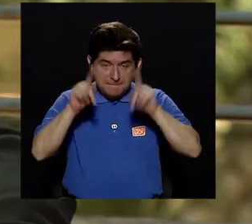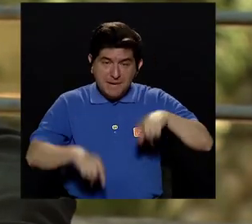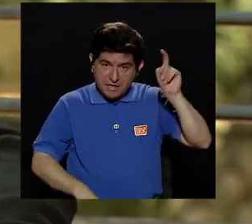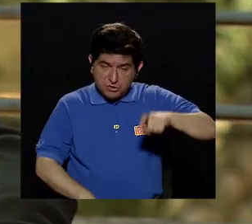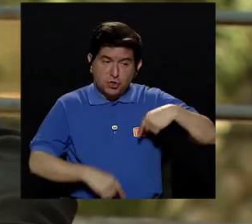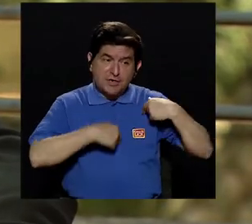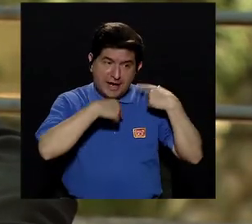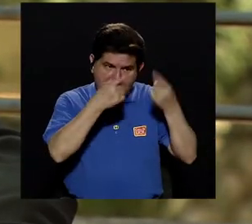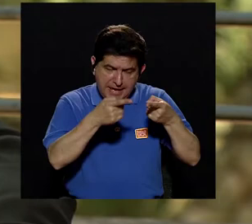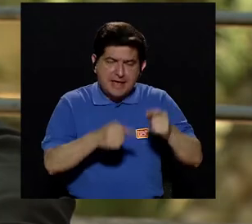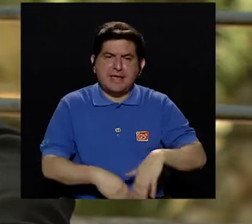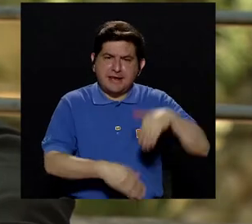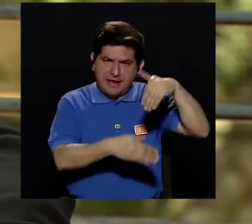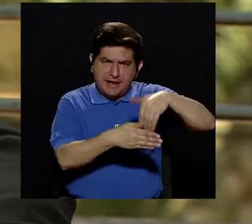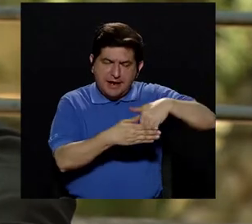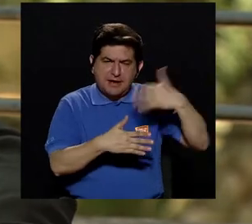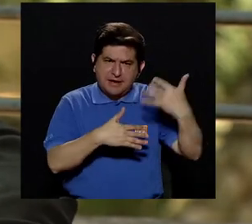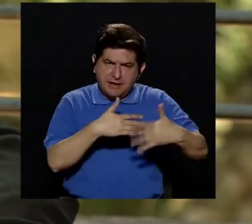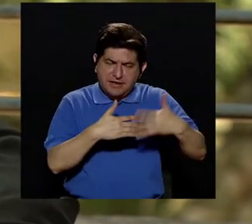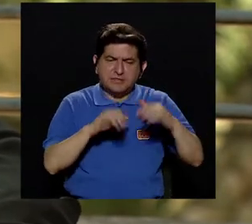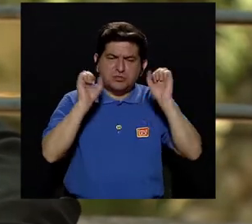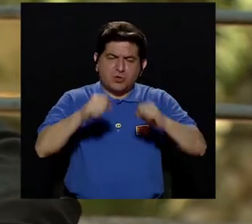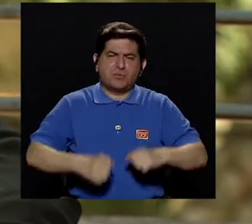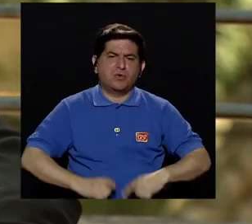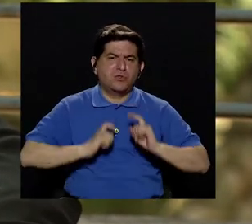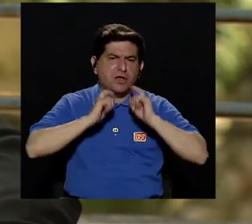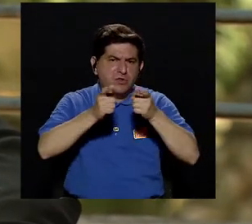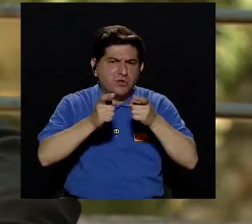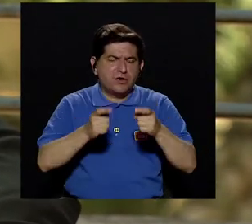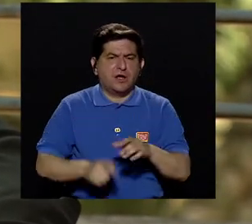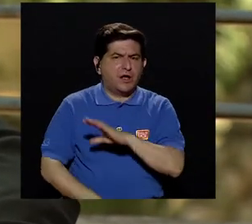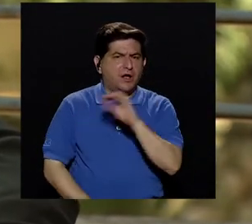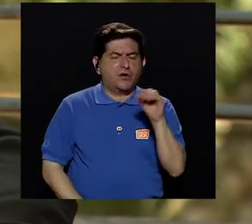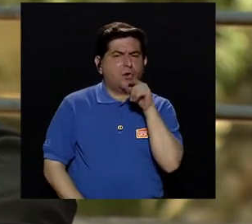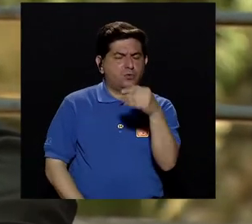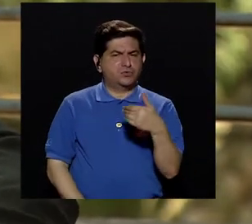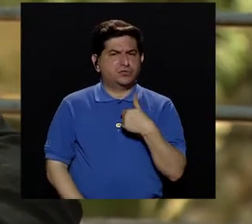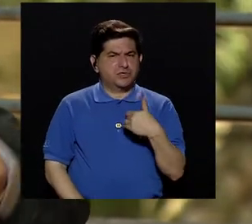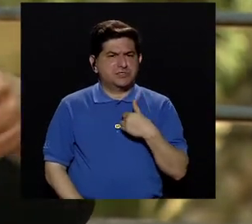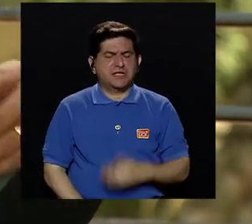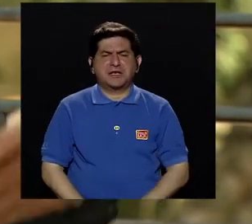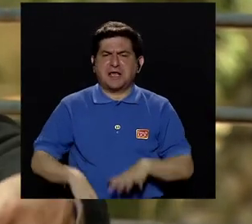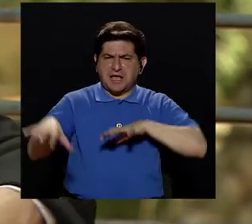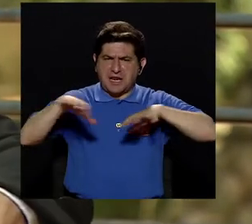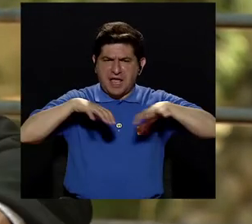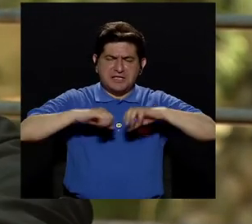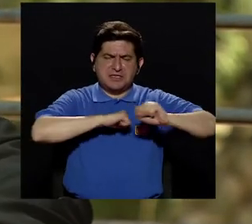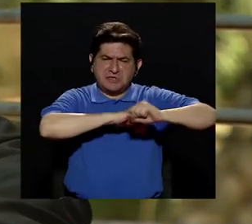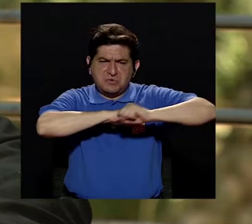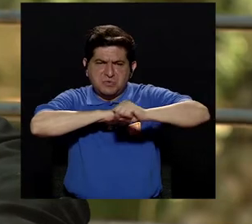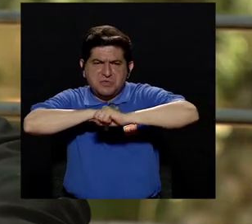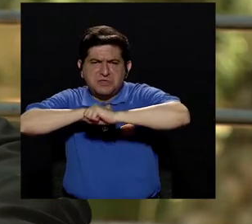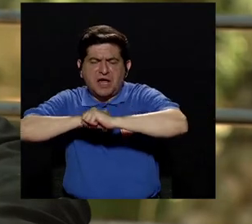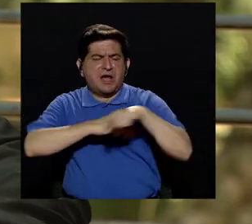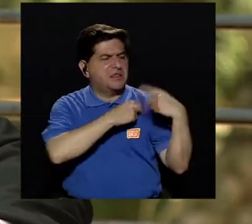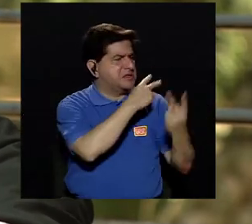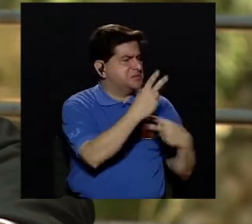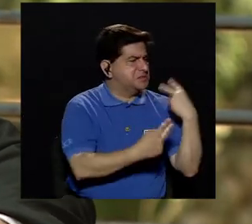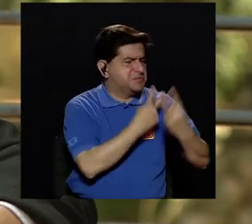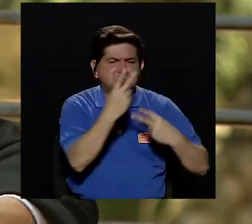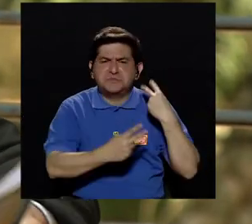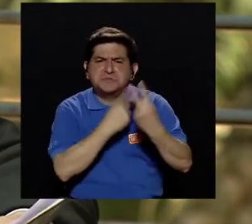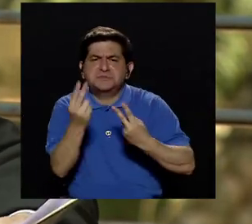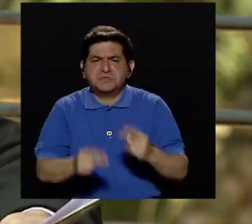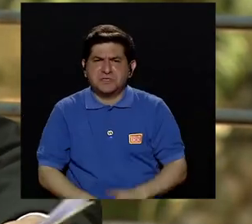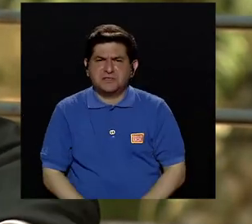la persona tiene que trasladarse al banco de sangre para donar la misma, o ustedes tienen campañas o tienen